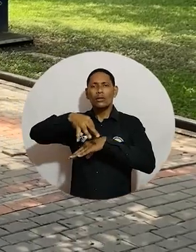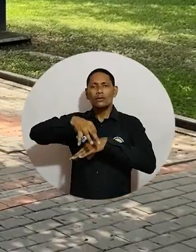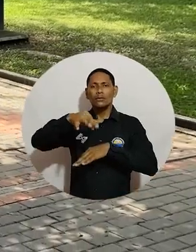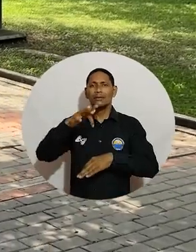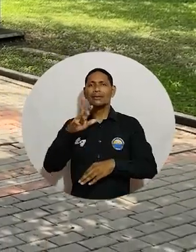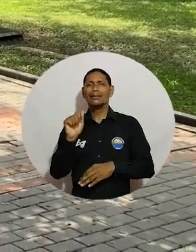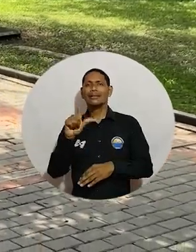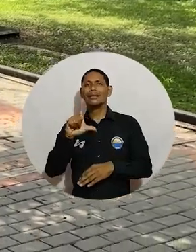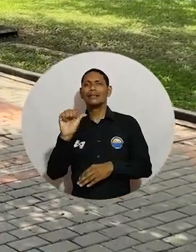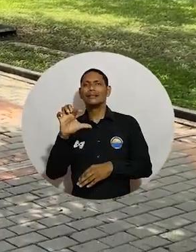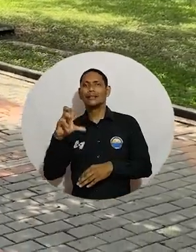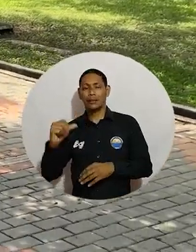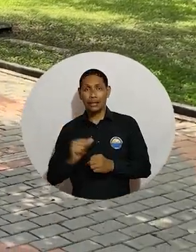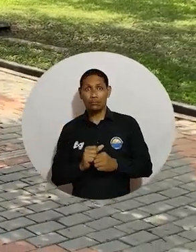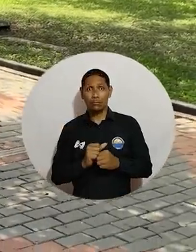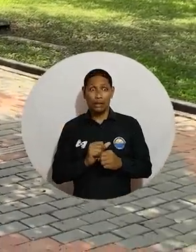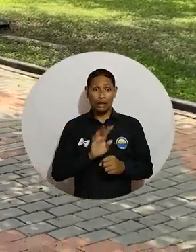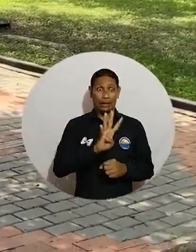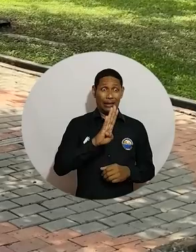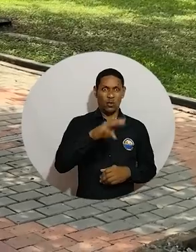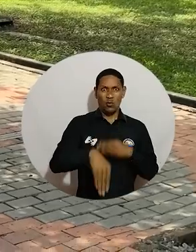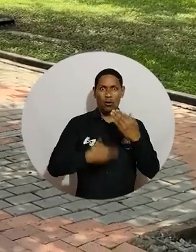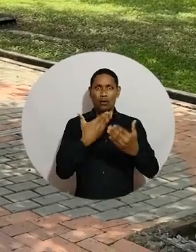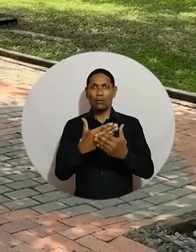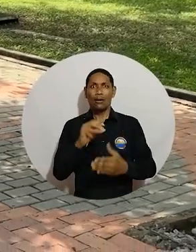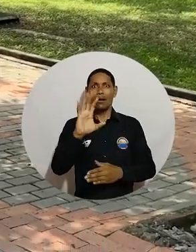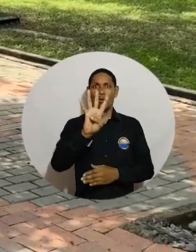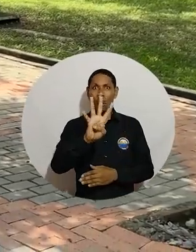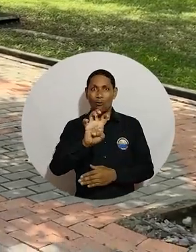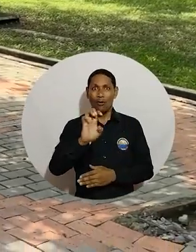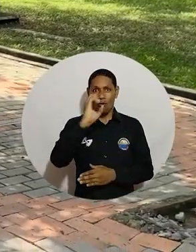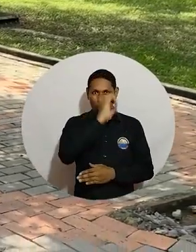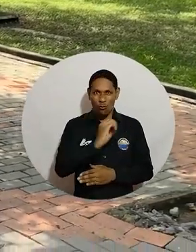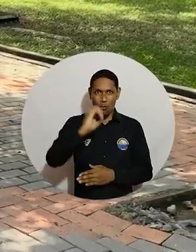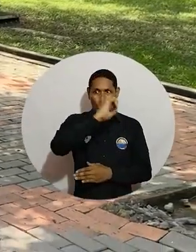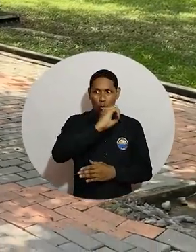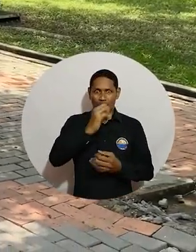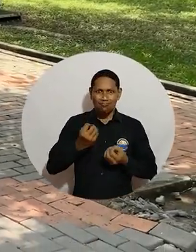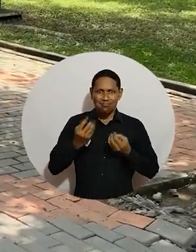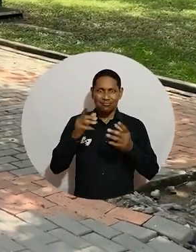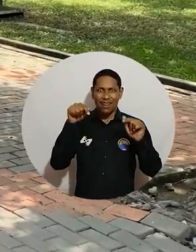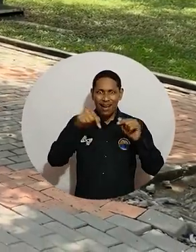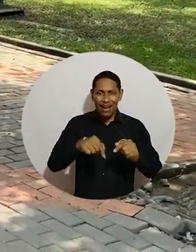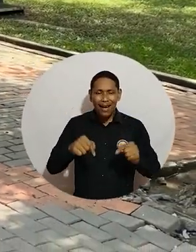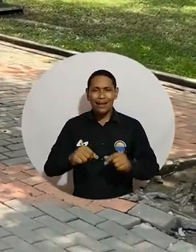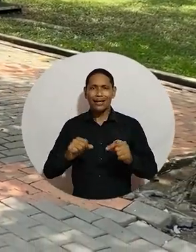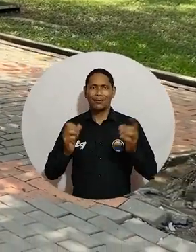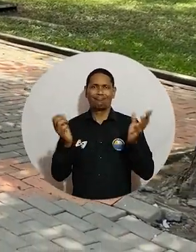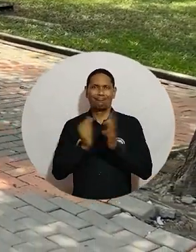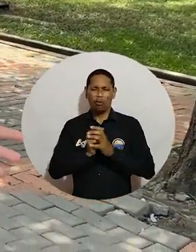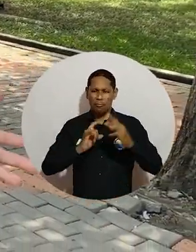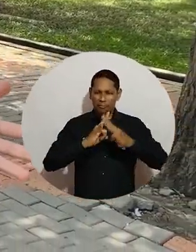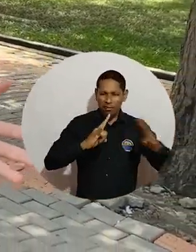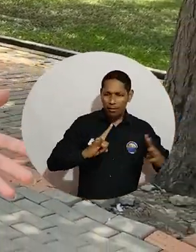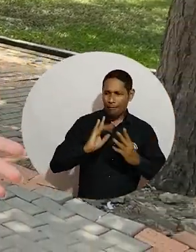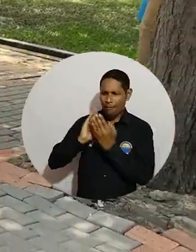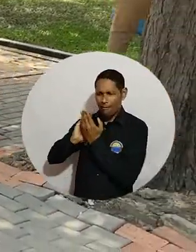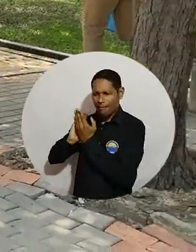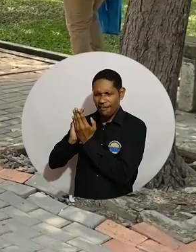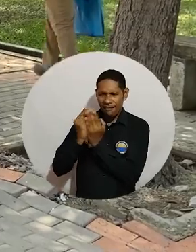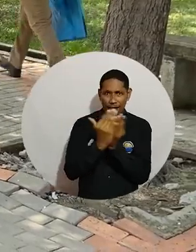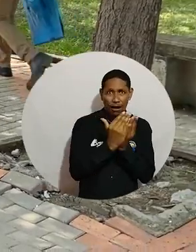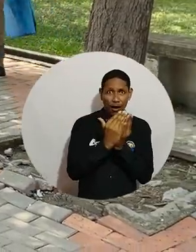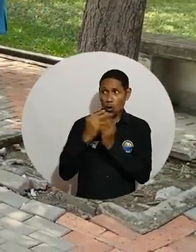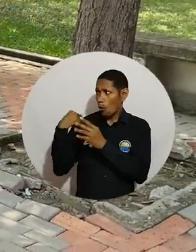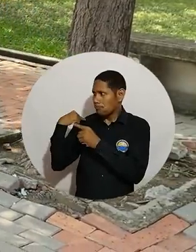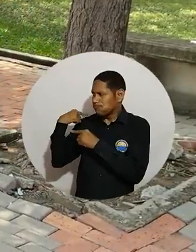el 4 y el 9 de octubre se desarrollarán estos enriquecedores escenarios en donde confluyen en el campus para rendir tributo a la